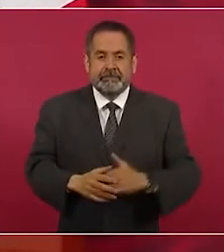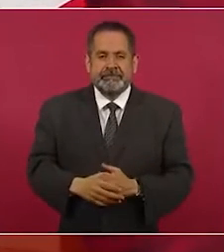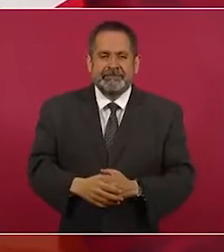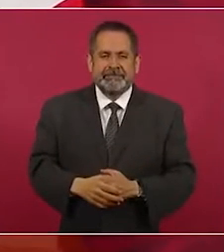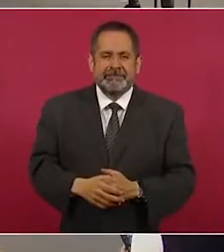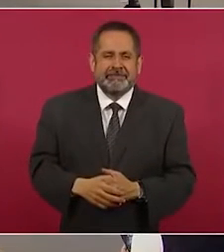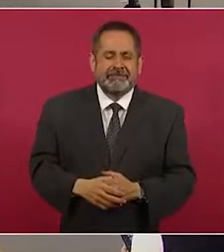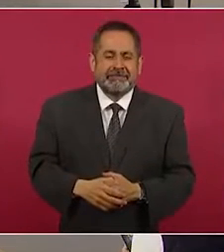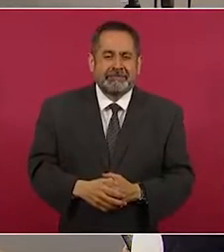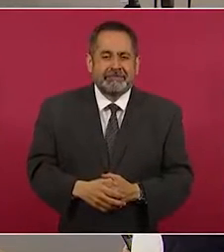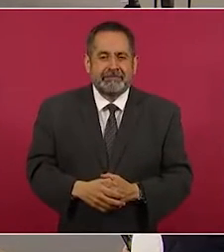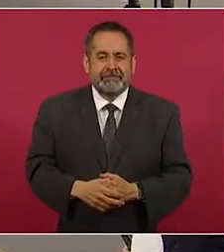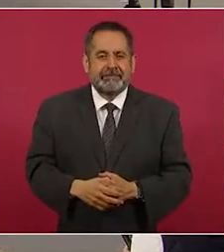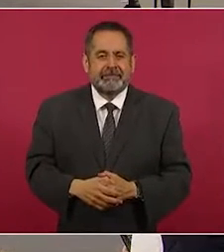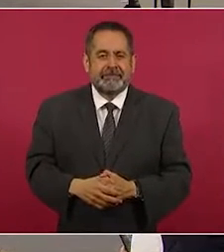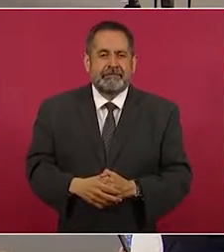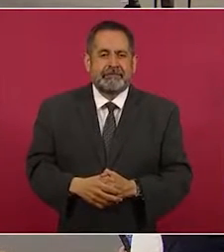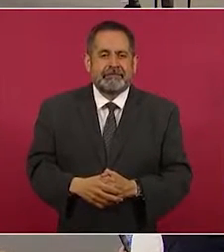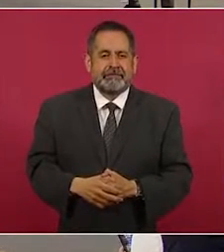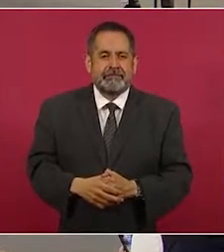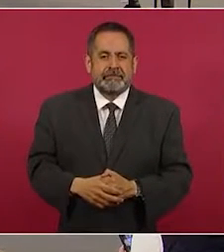Eso.